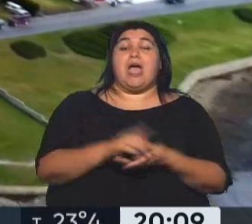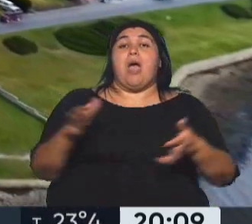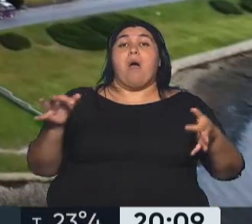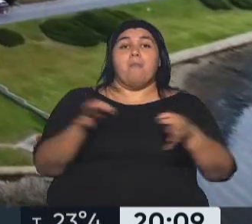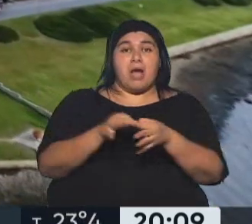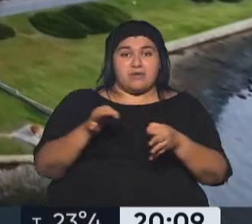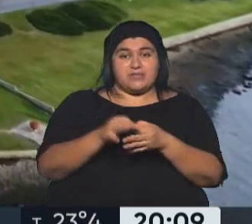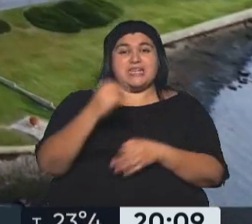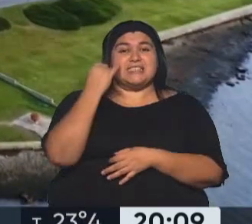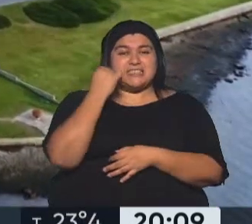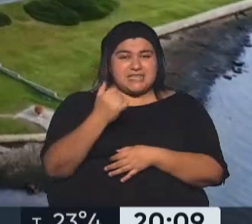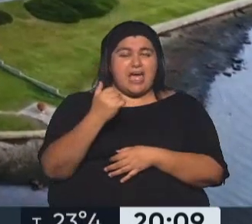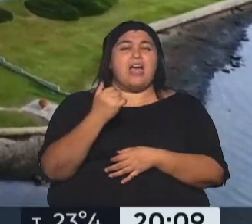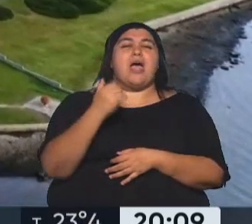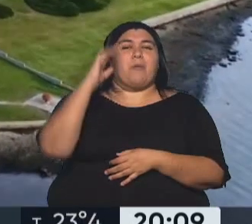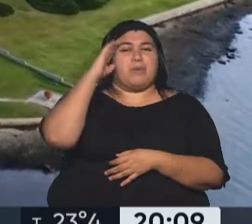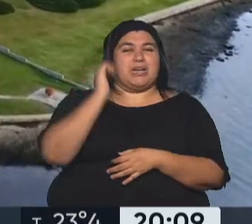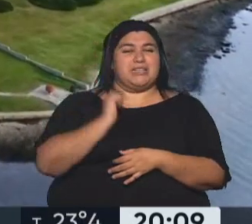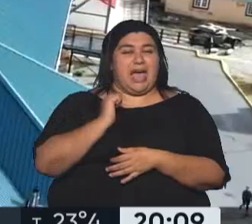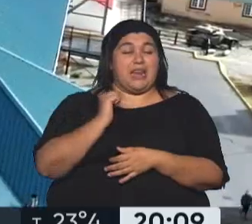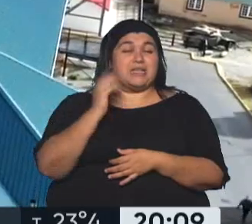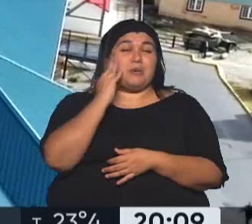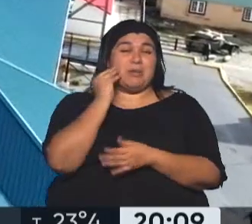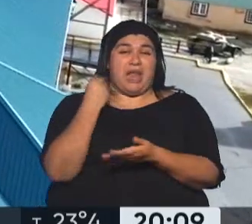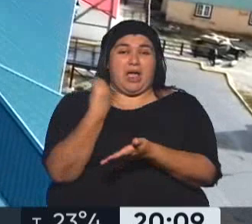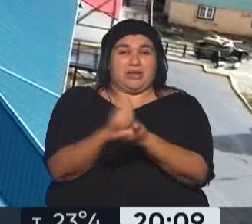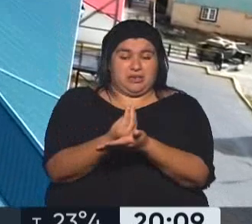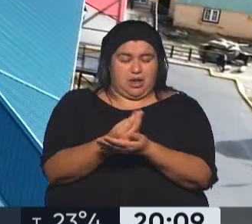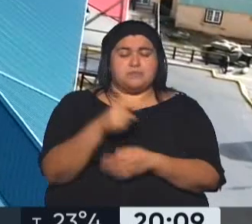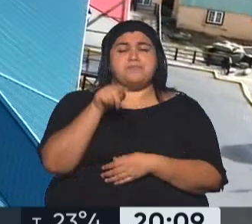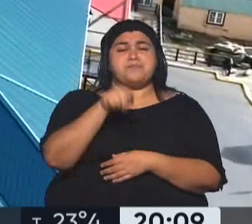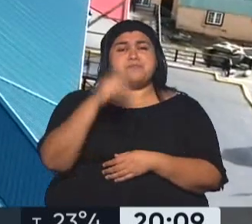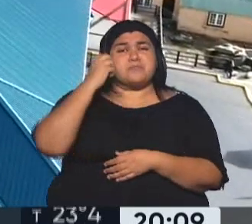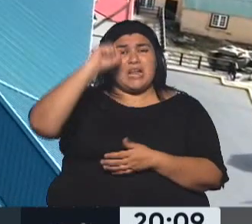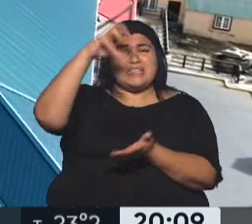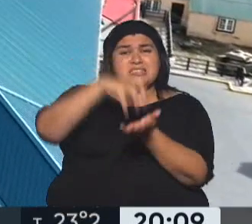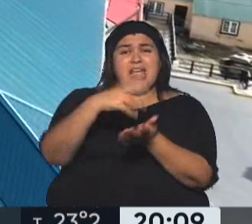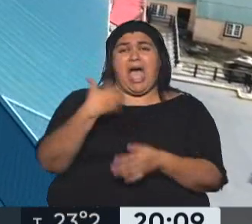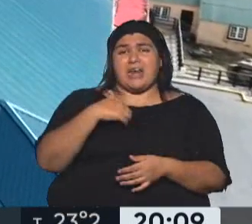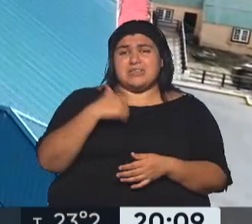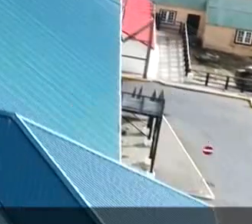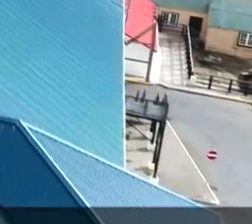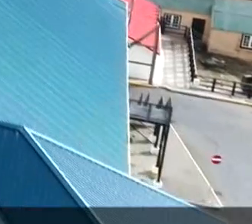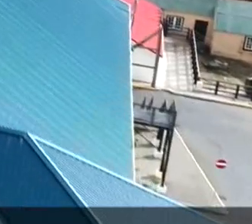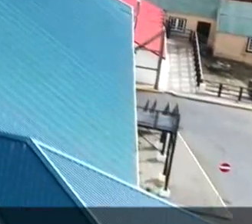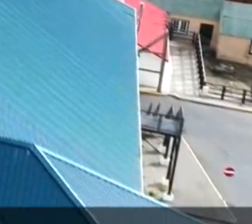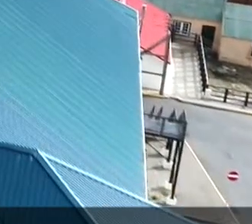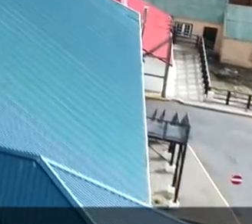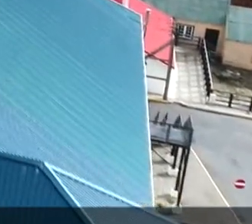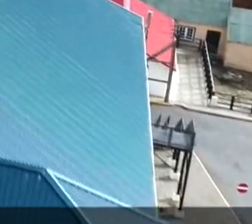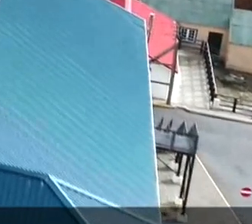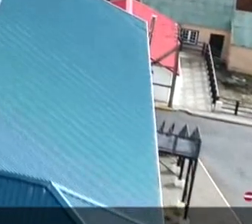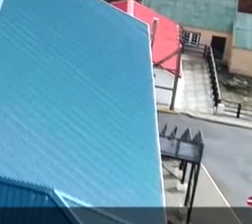Malvinas, rechazo de ejercicios militares británicos. La Cancillería argentina manifestó su repudio a